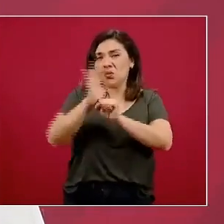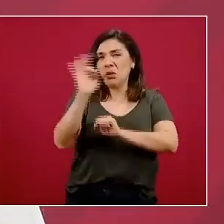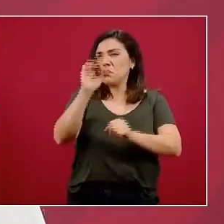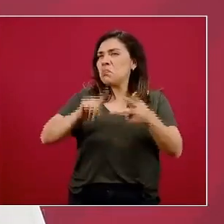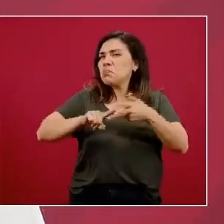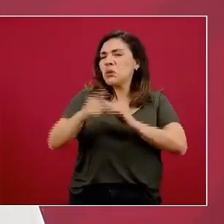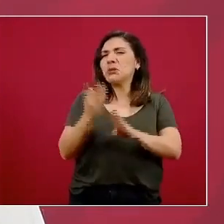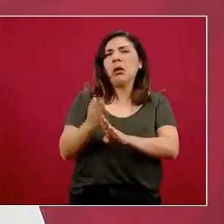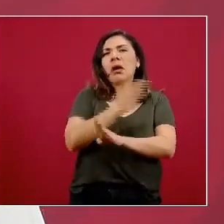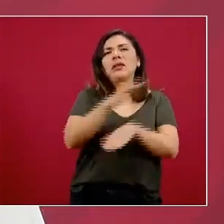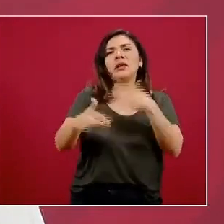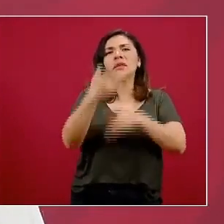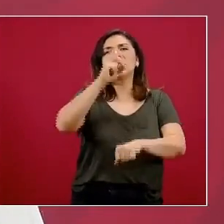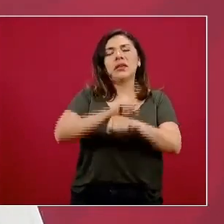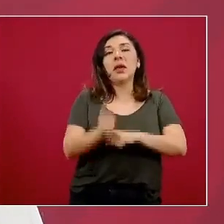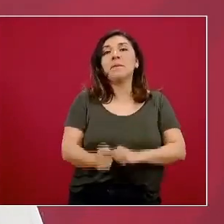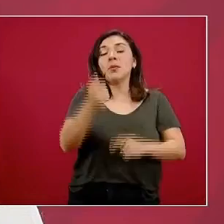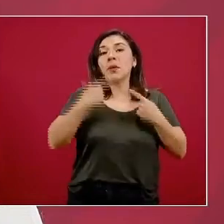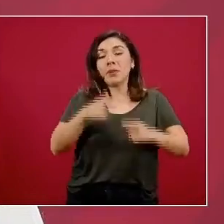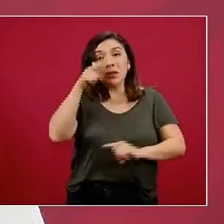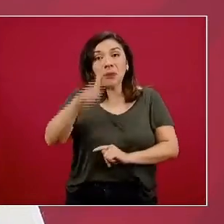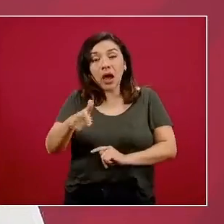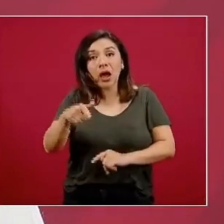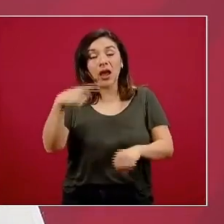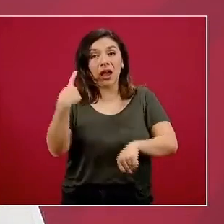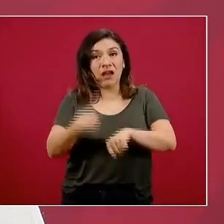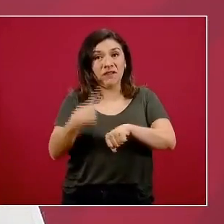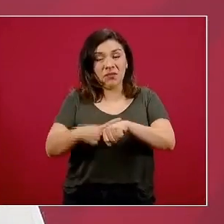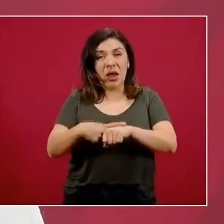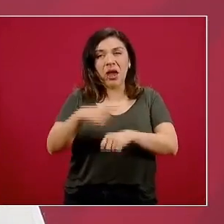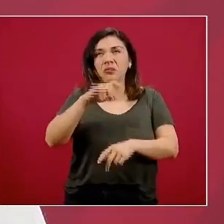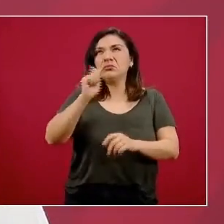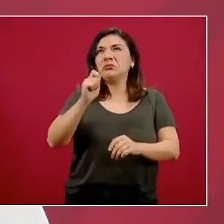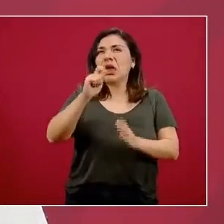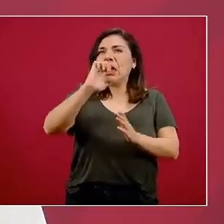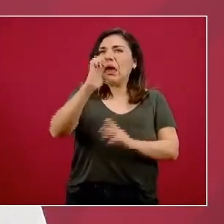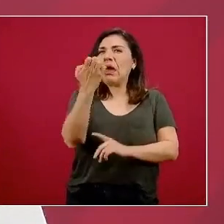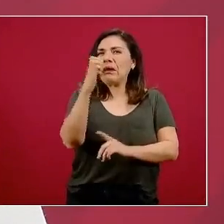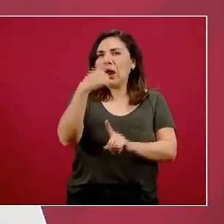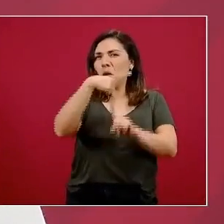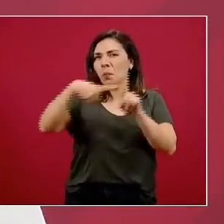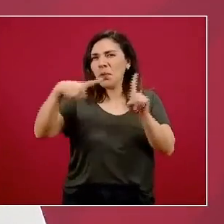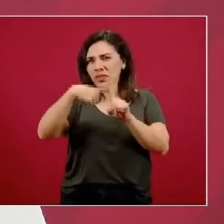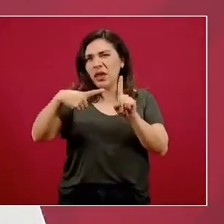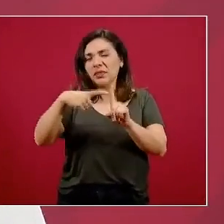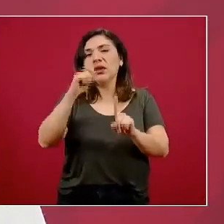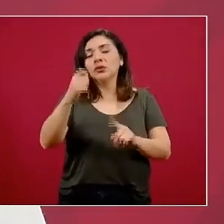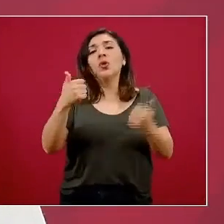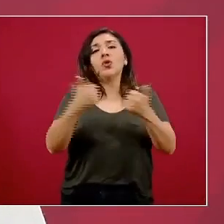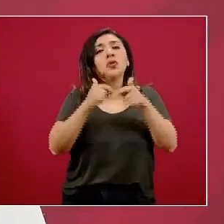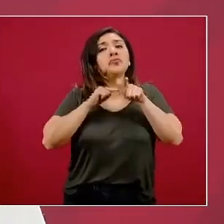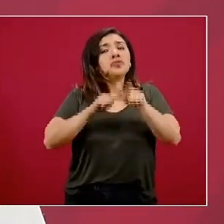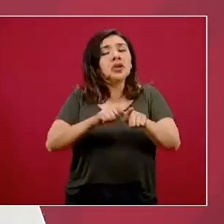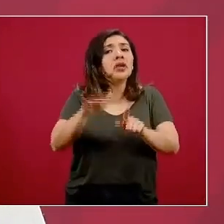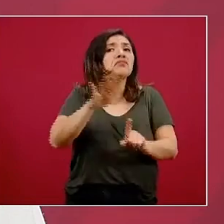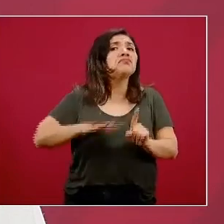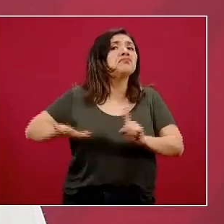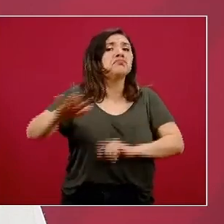de hecho 15 días antes del primer caso, a mitad del mes de enero, y que han continuado a cargo de